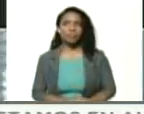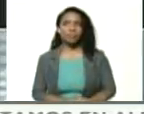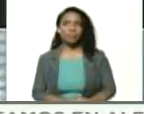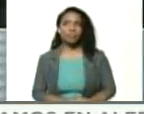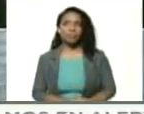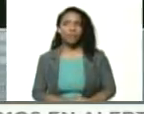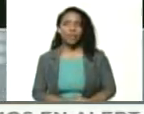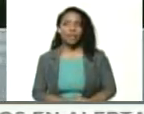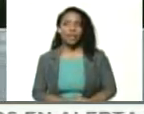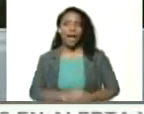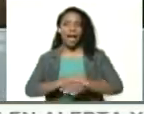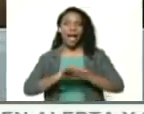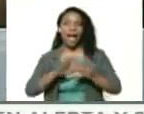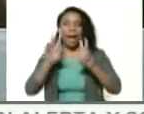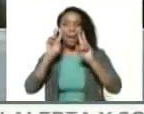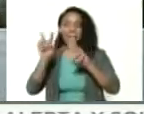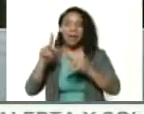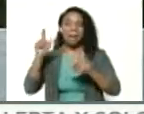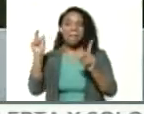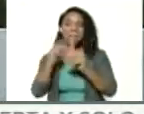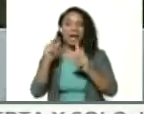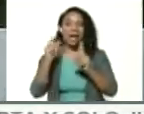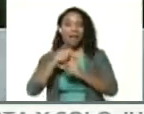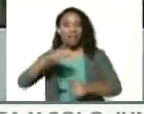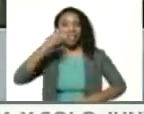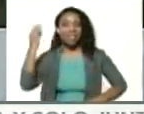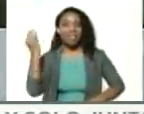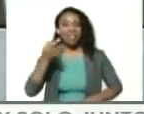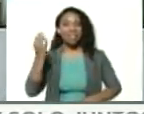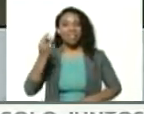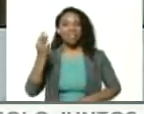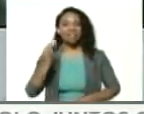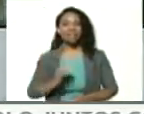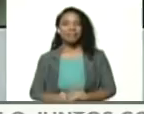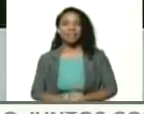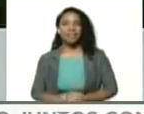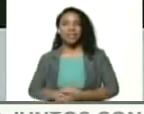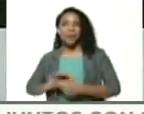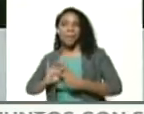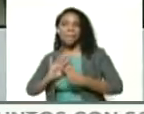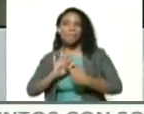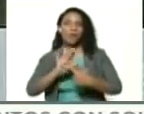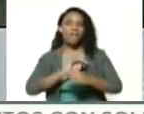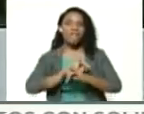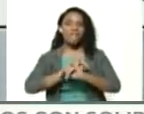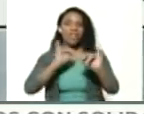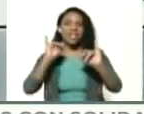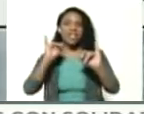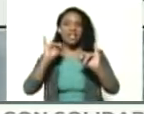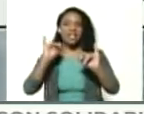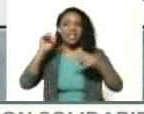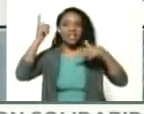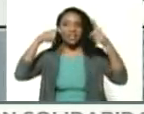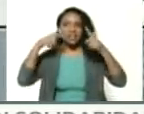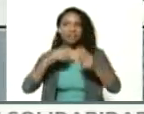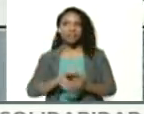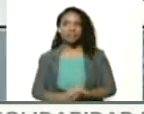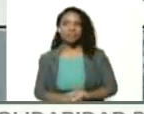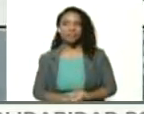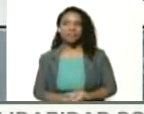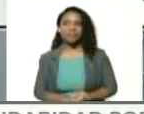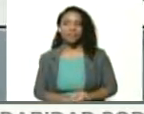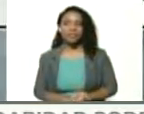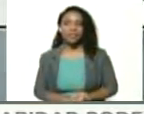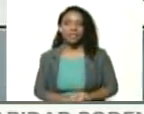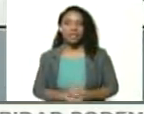¡Ajá! ¡Palabra cierta! Señaló hacia el final... ¡El rayo de Chávez, güey! Señaló hacia